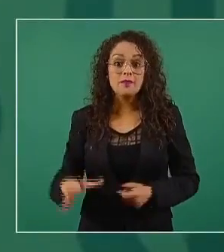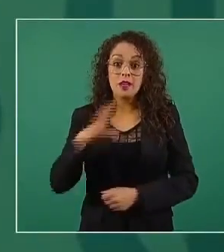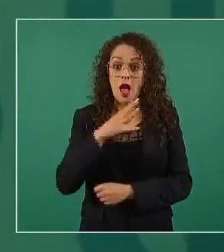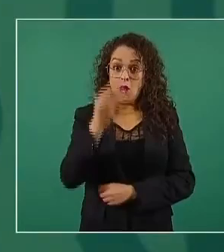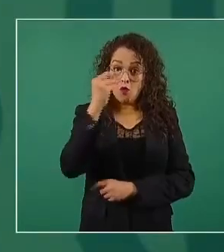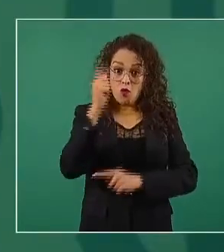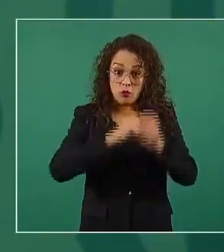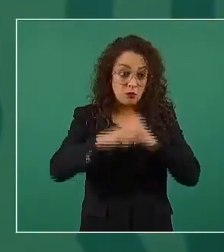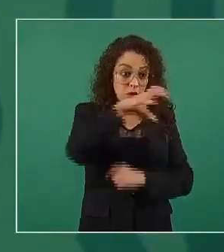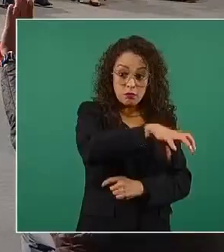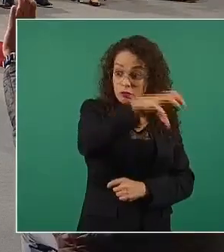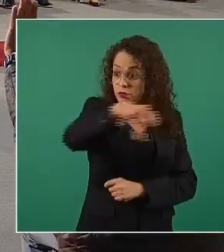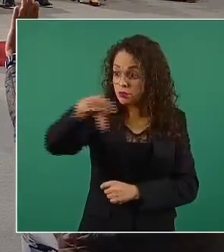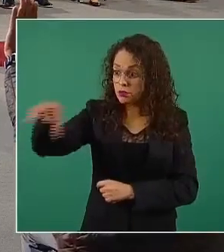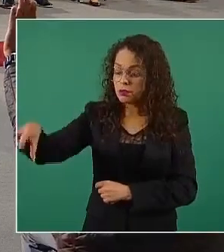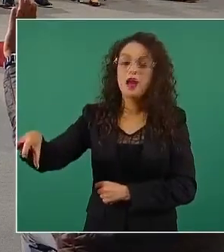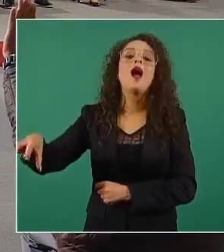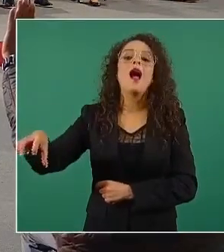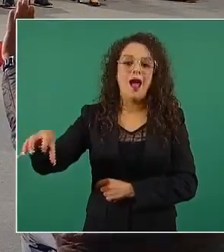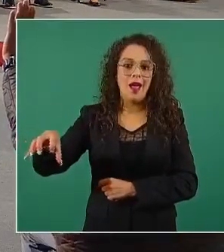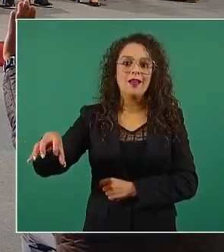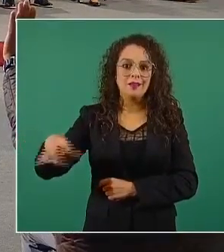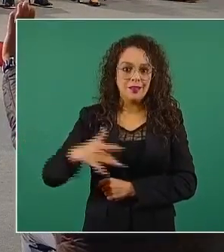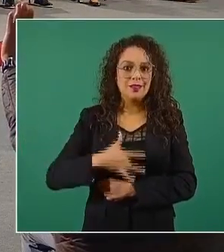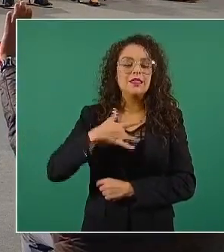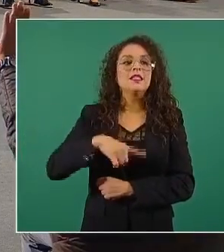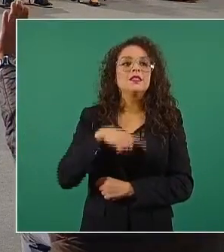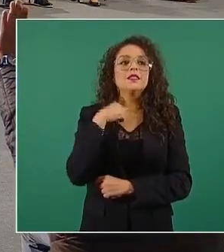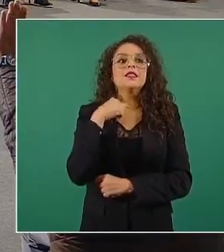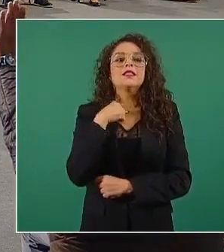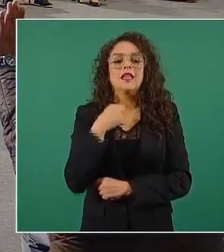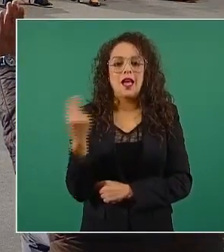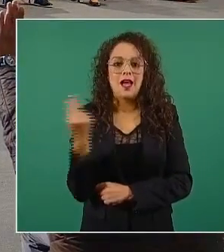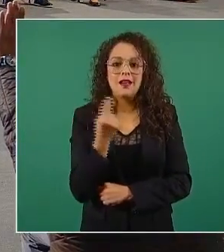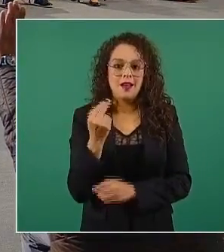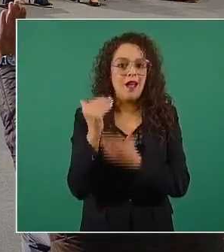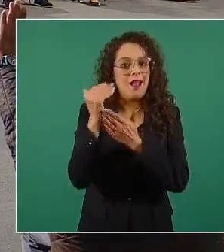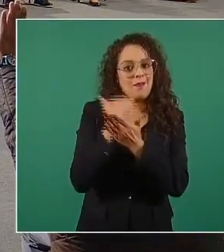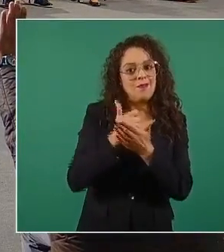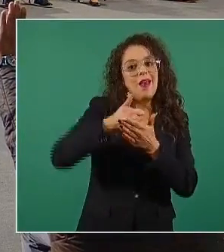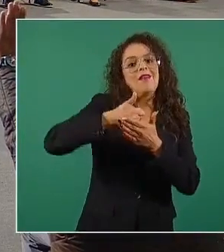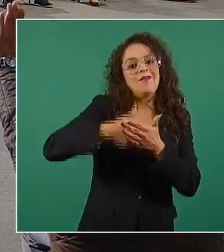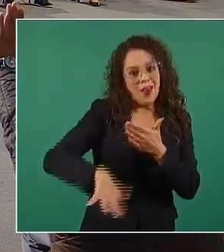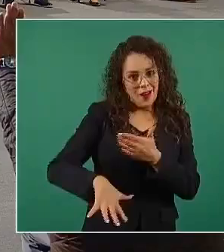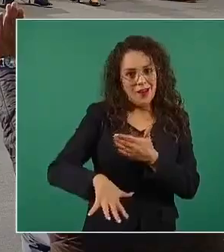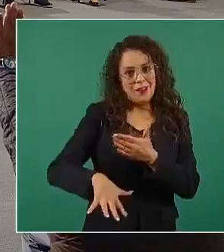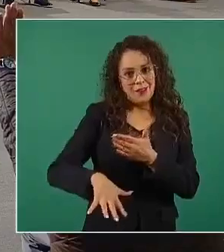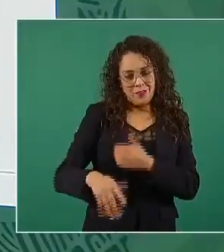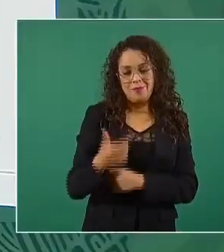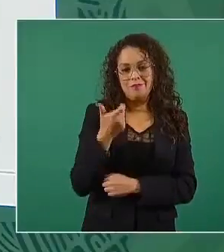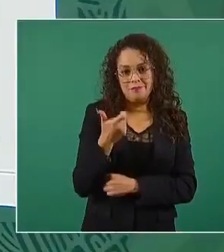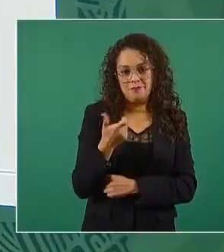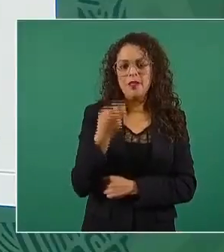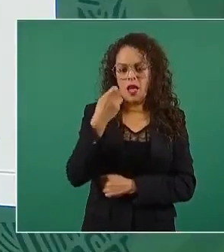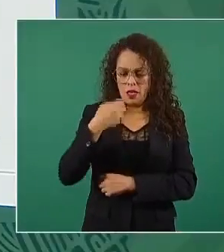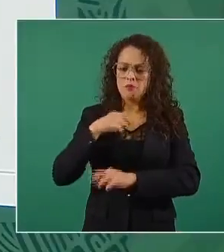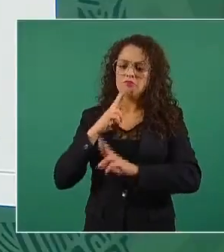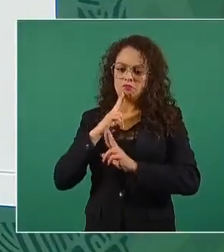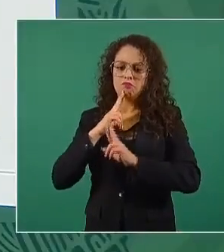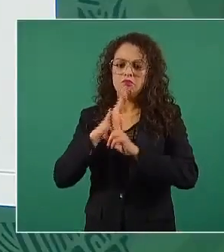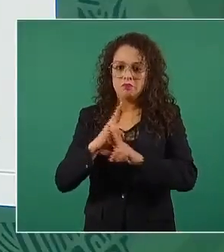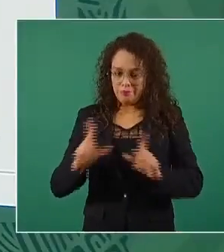competencia. Entonces, eso es lo que podemos contestar, pero sí